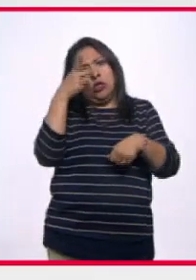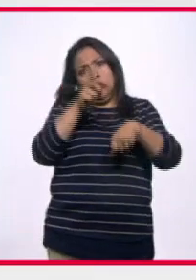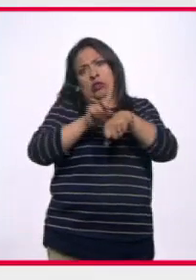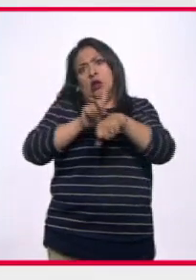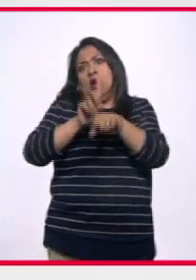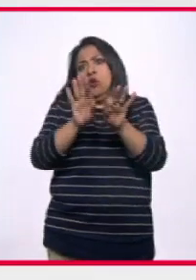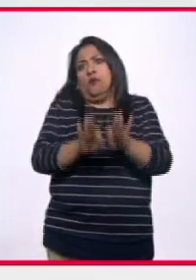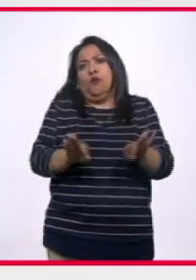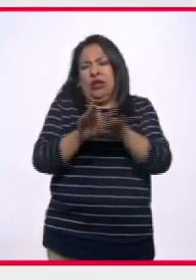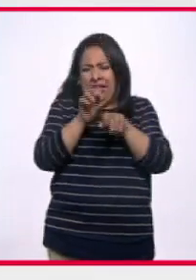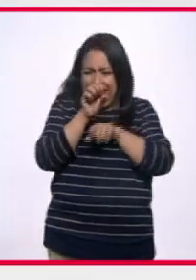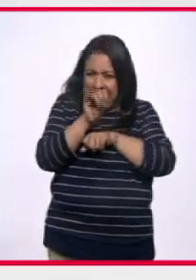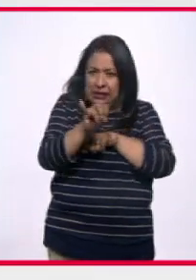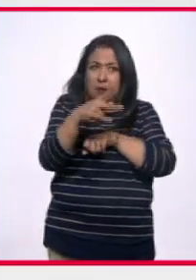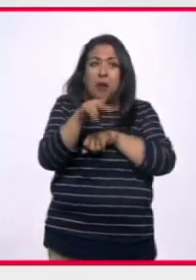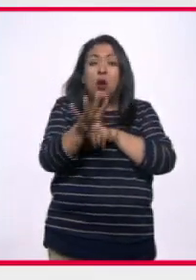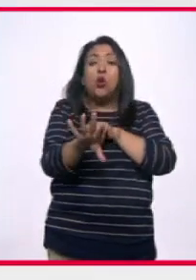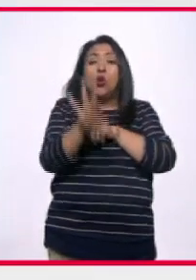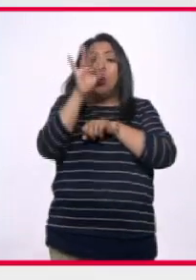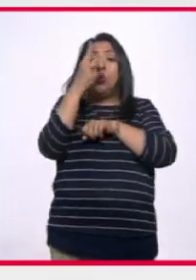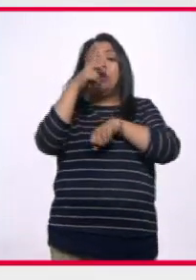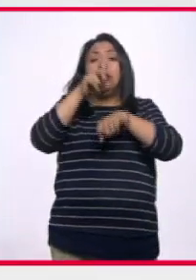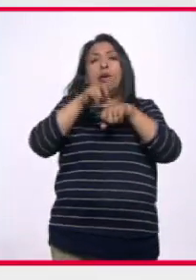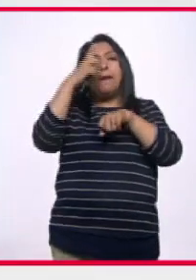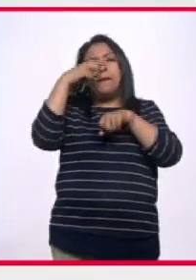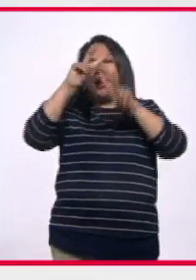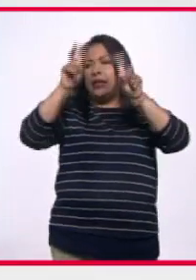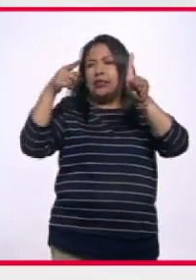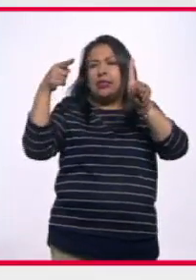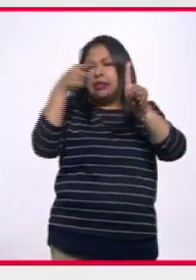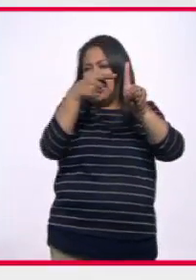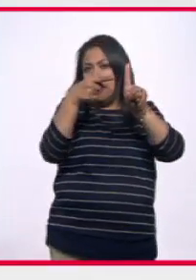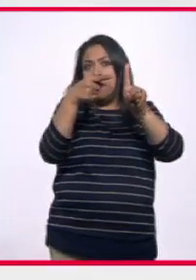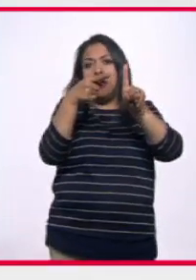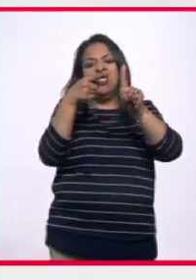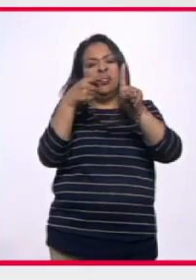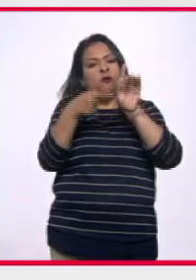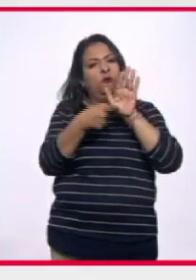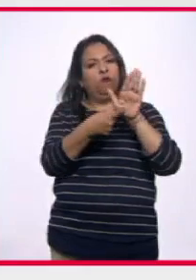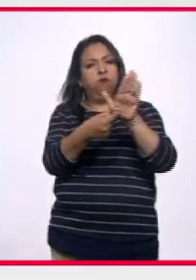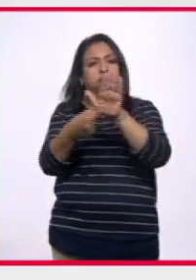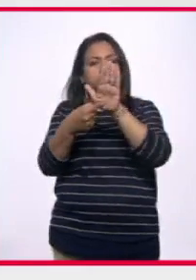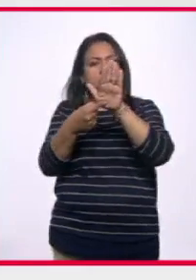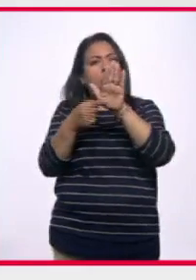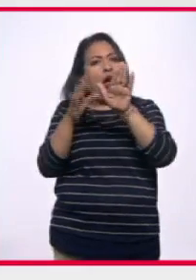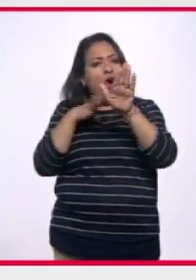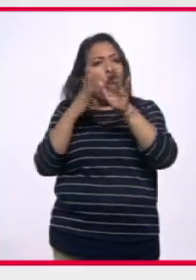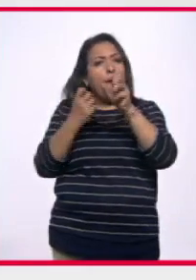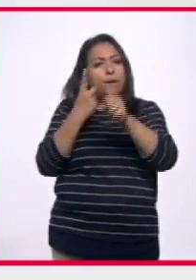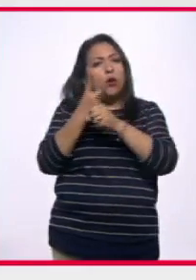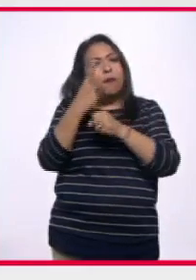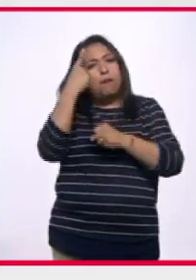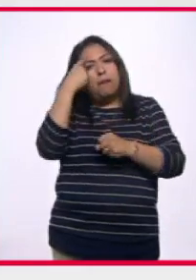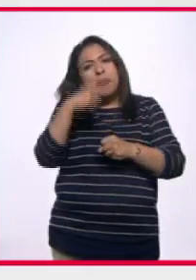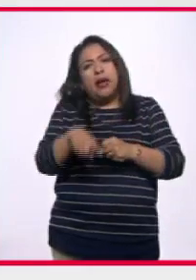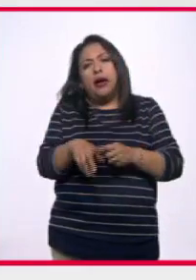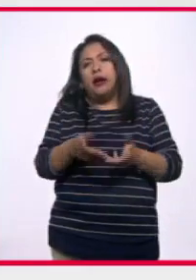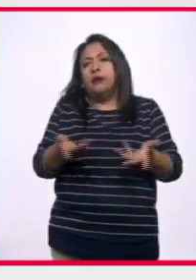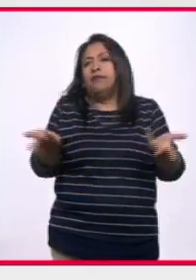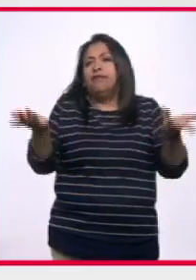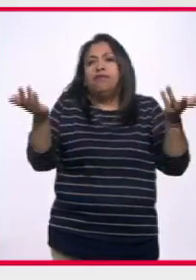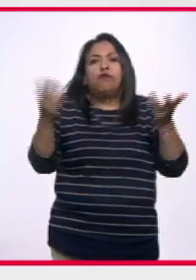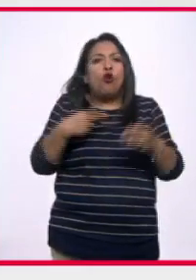importantes pero cuando escoges un día para un tema en particular lo realizas y das la oportunidad de que haya pues